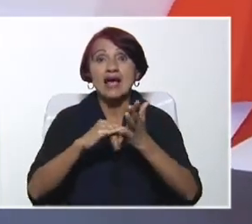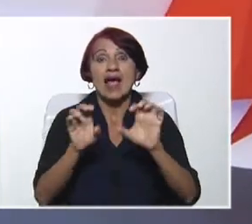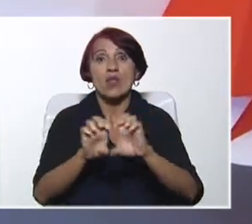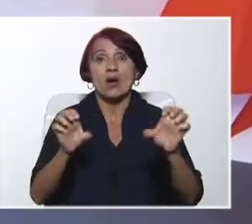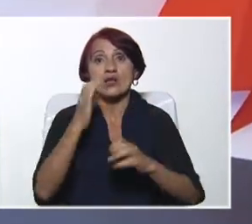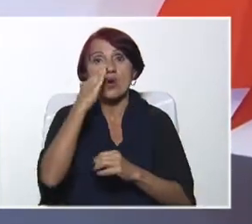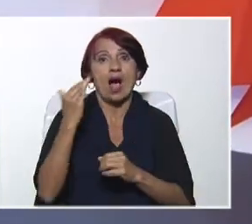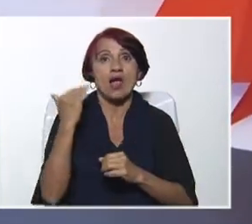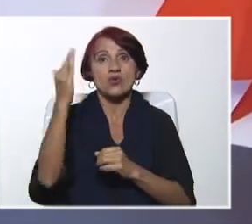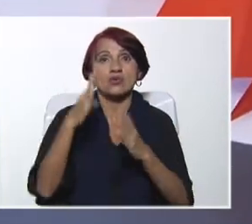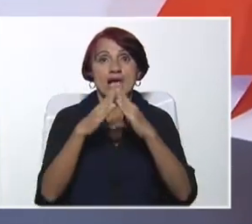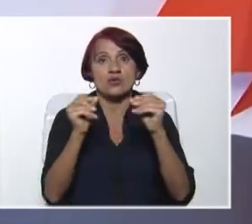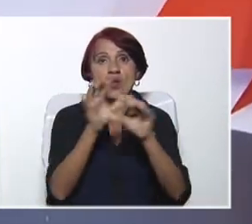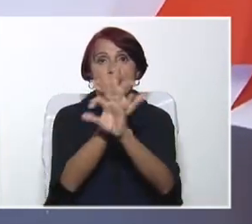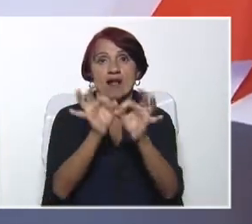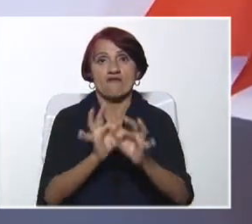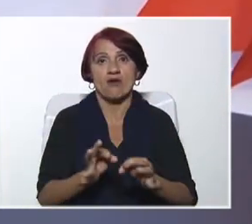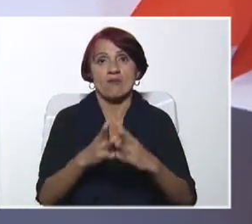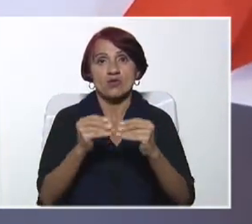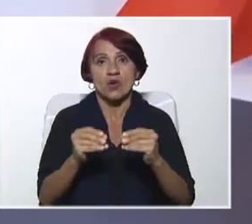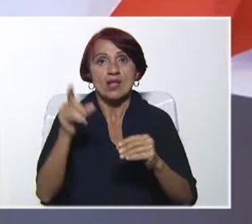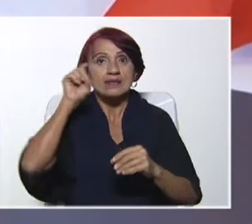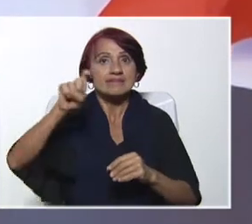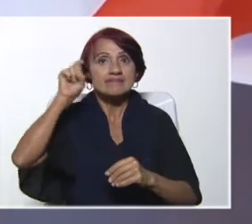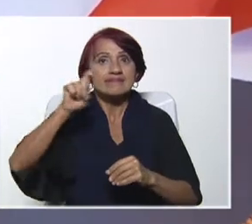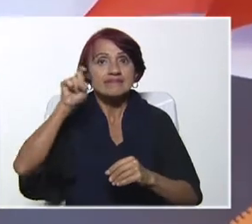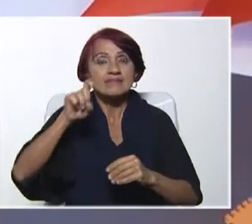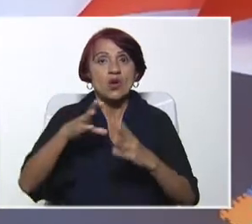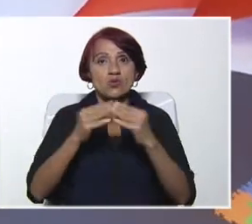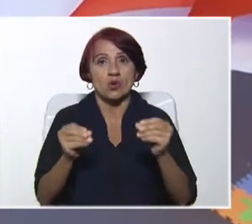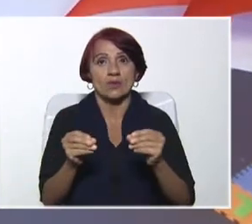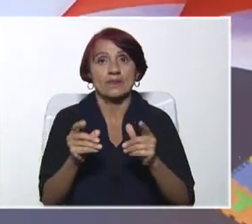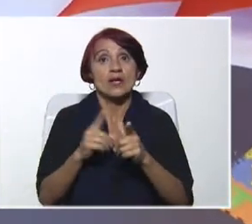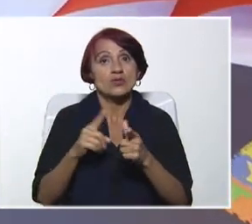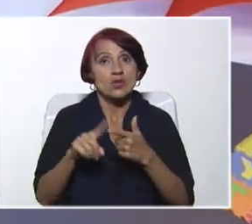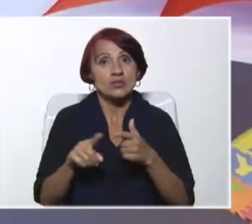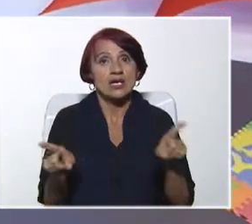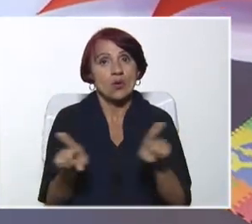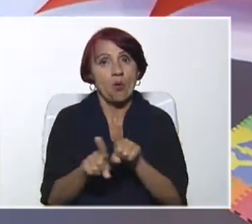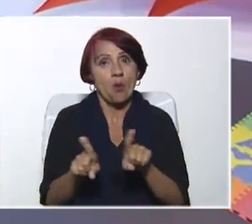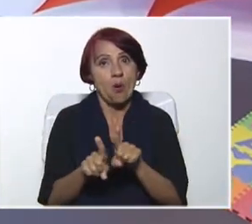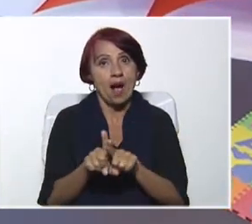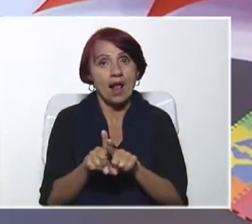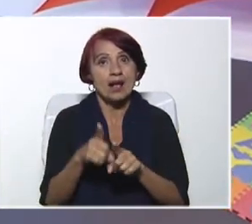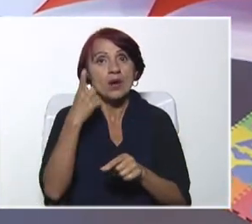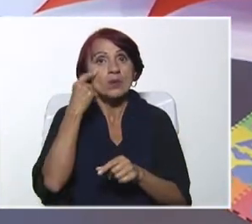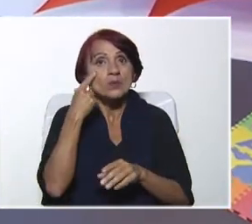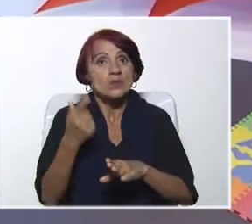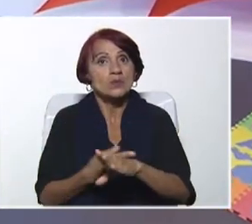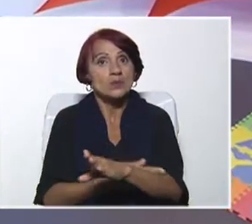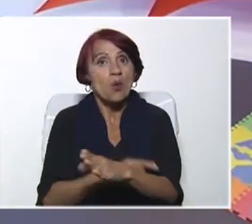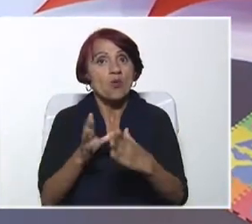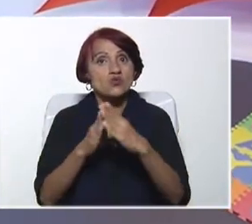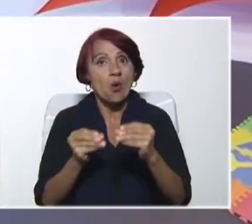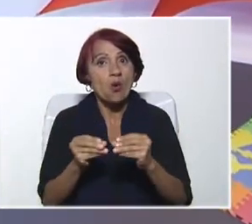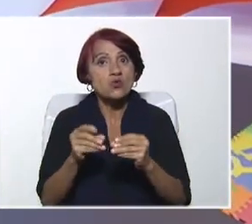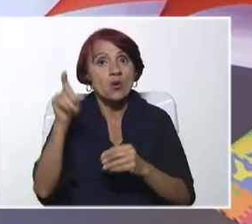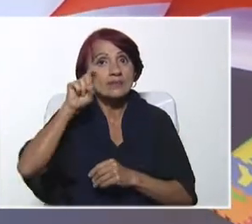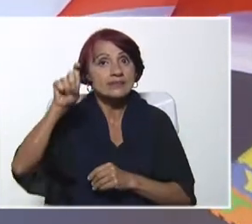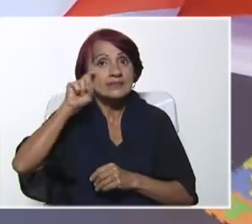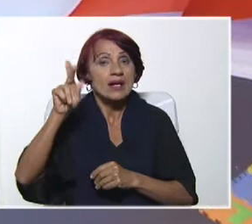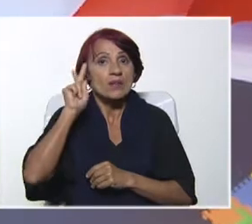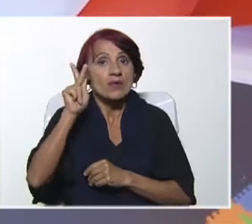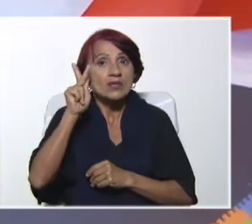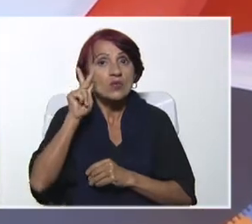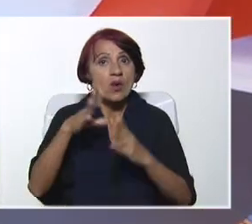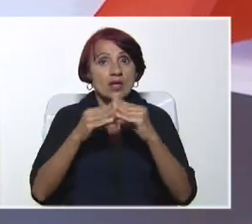adultos en todas las áreas de formación. Así también contaremos con las adaptaciones curriculares que nos da nuestra